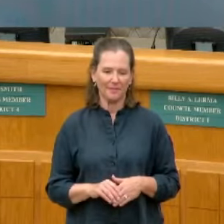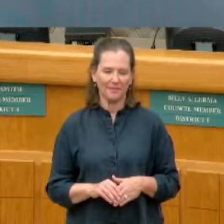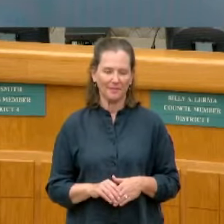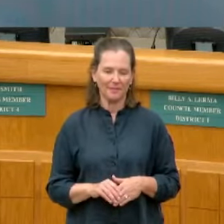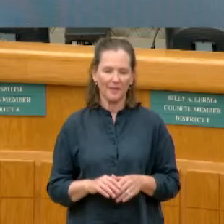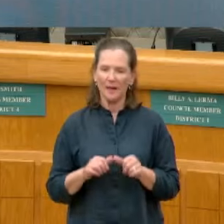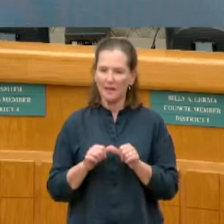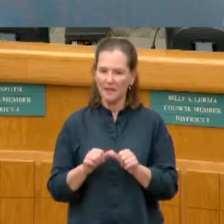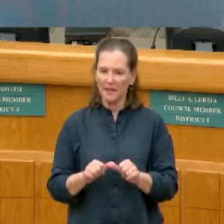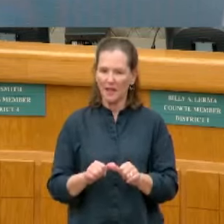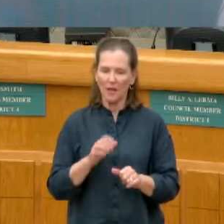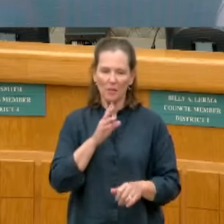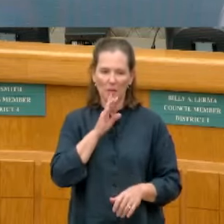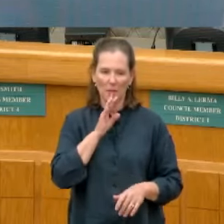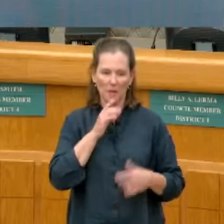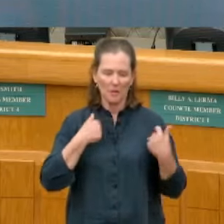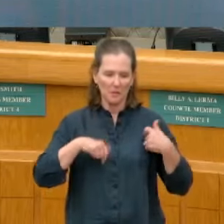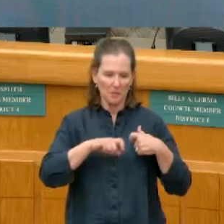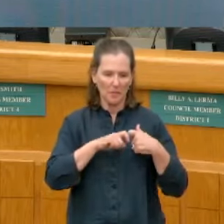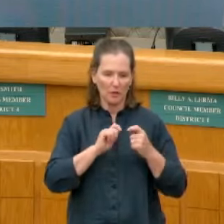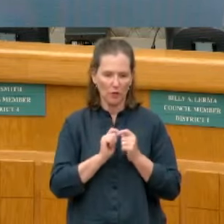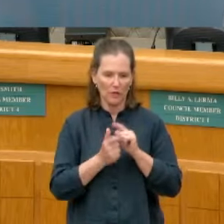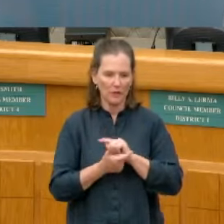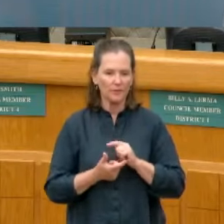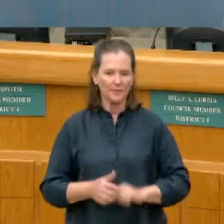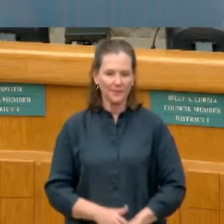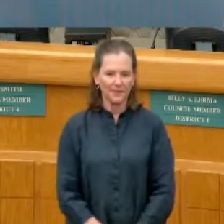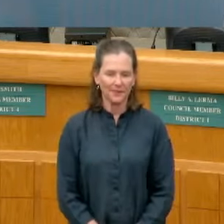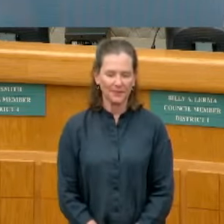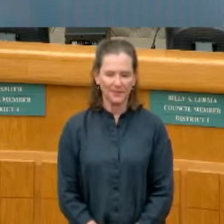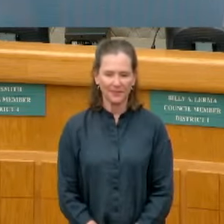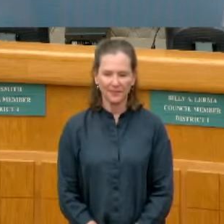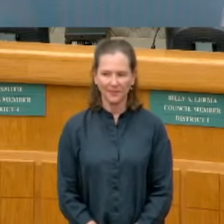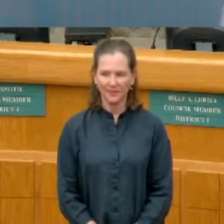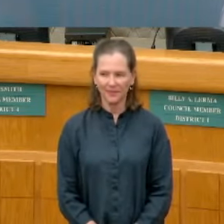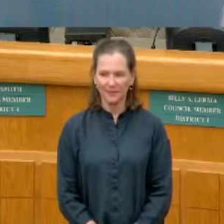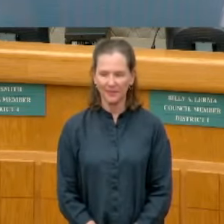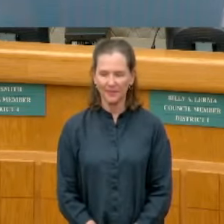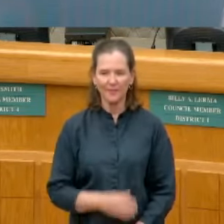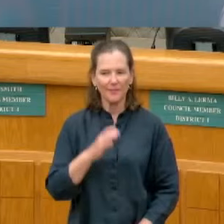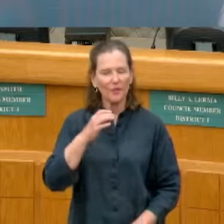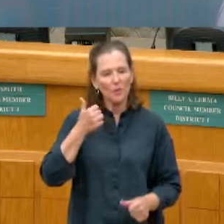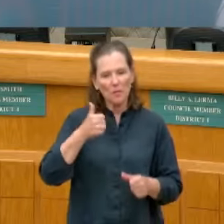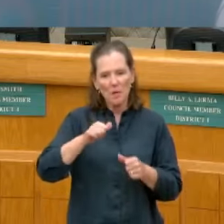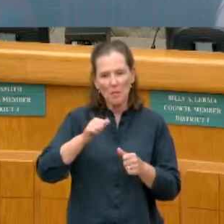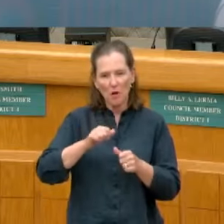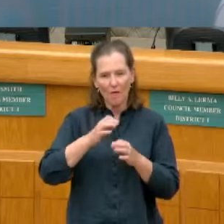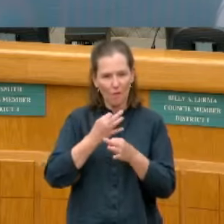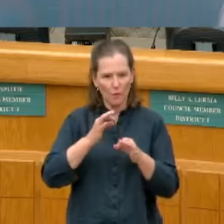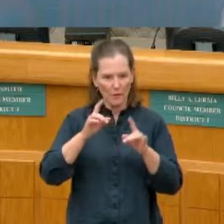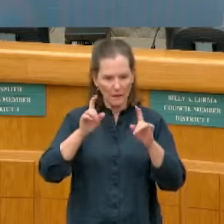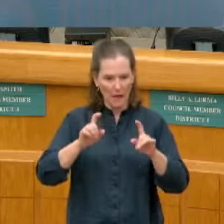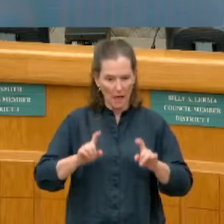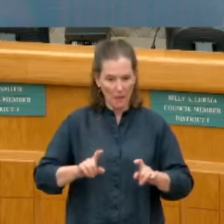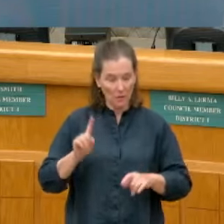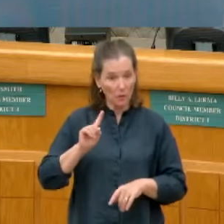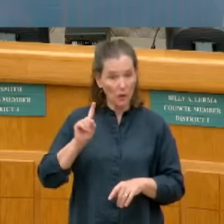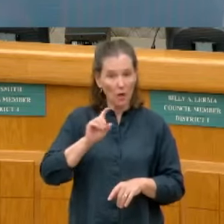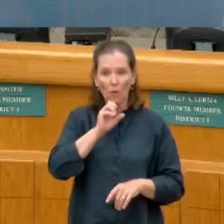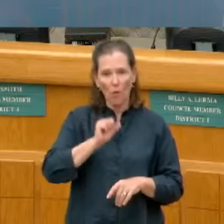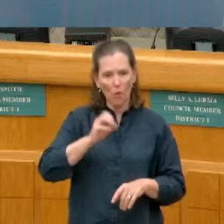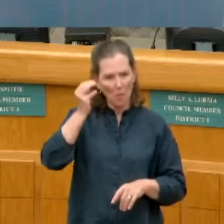antiguo Hospital Memorial, ubicado en el 2626 de Hospital Boulevard, de 9 de la mañana a 2 de la tarde. Si ha dado positivo en la prueba de COVID